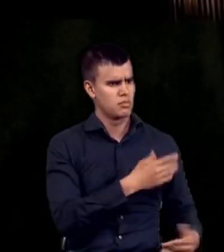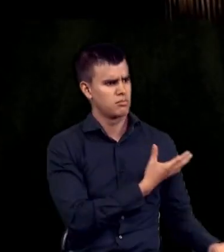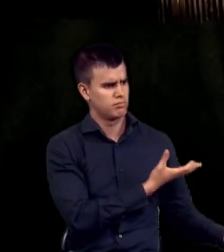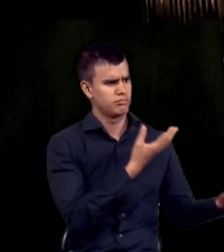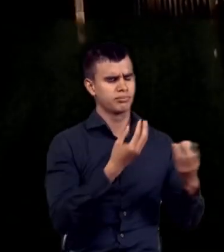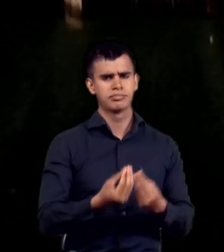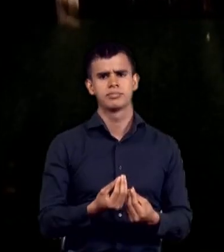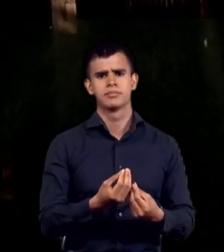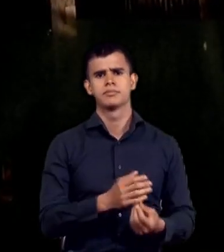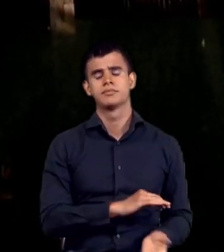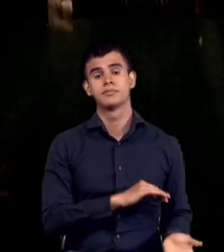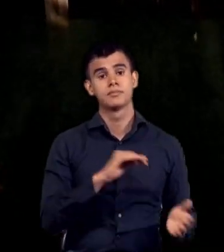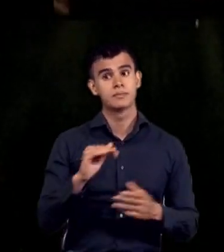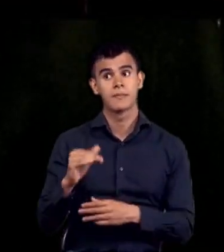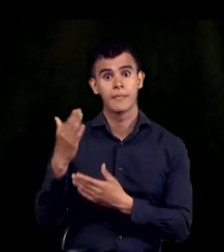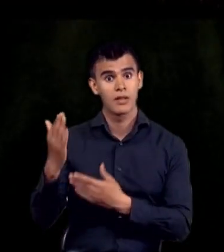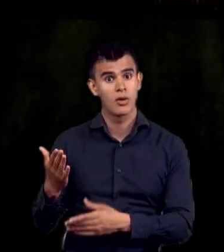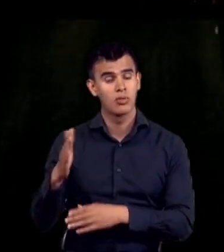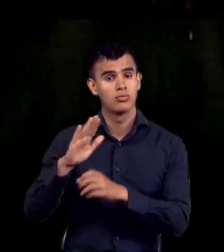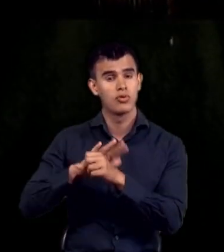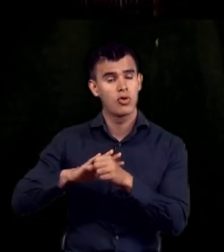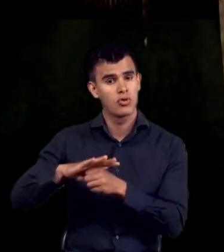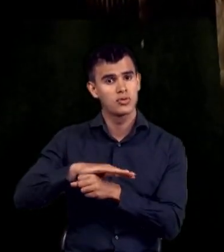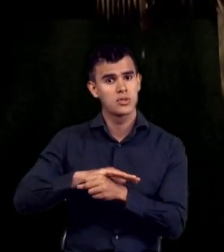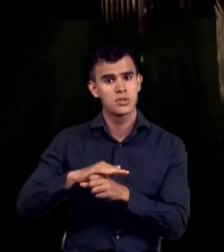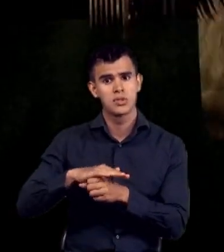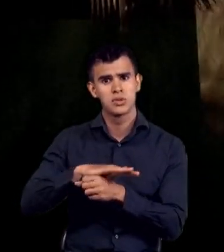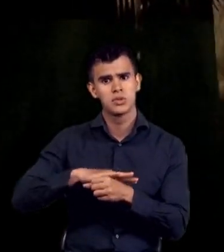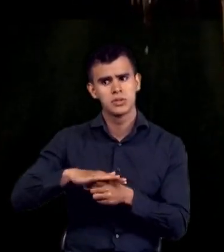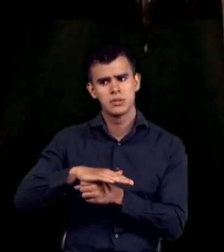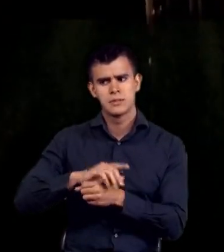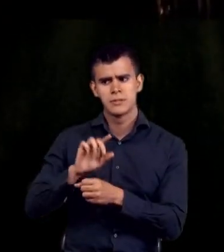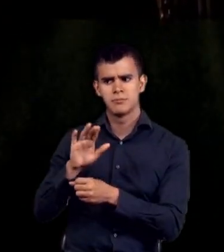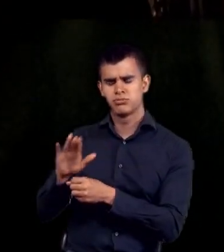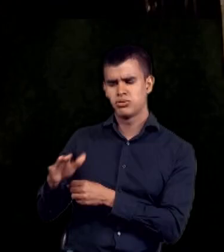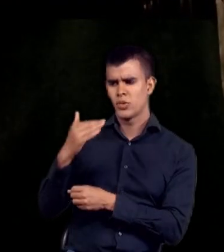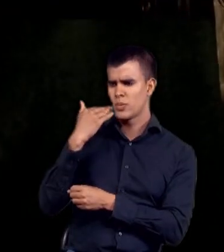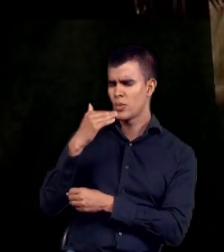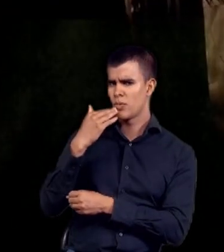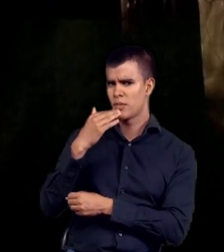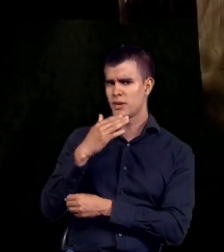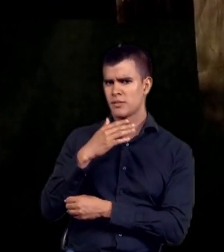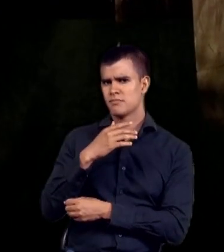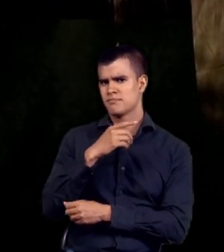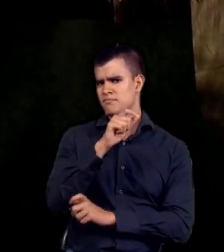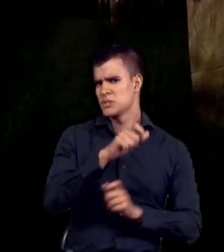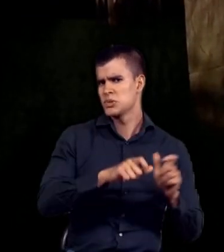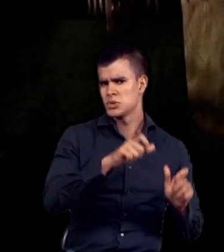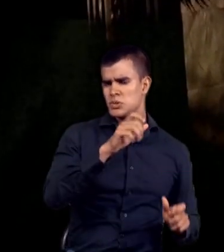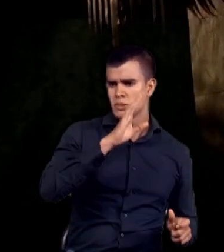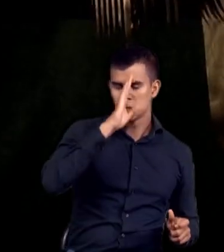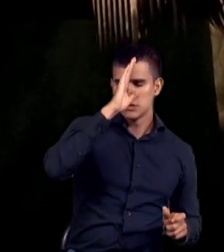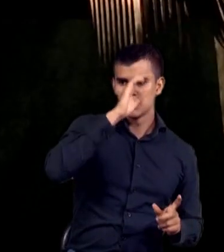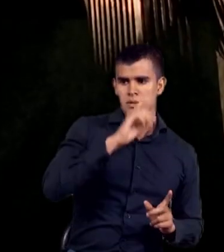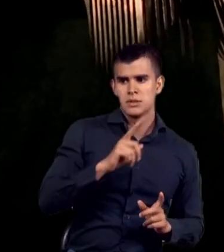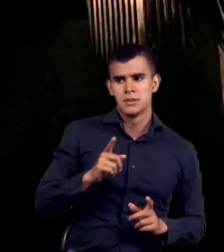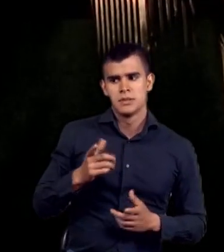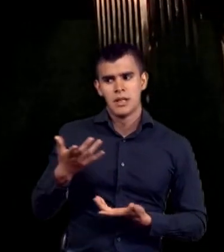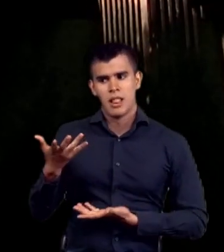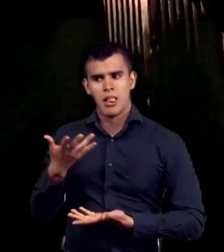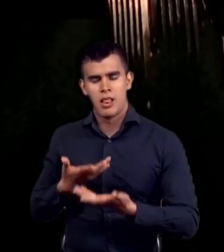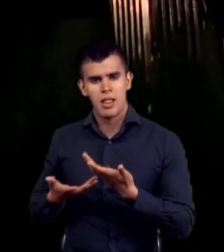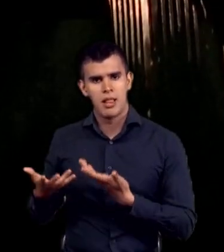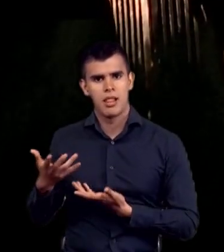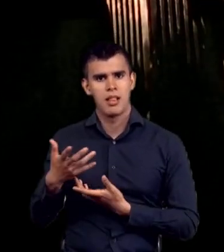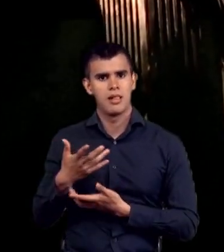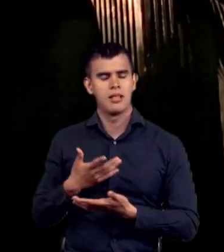Obviamente, por el hecho o la condición de ser mujer, trata uno de acostumbrarse a un trato diferente, valga